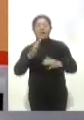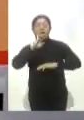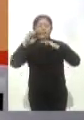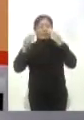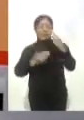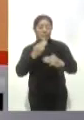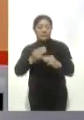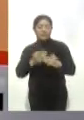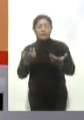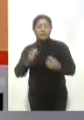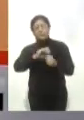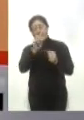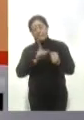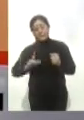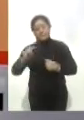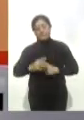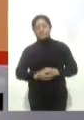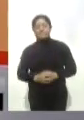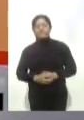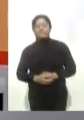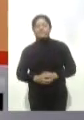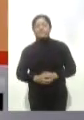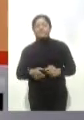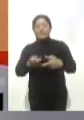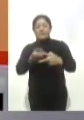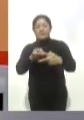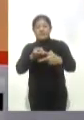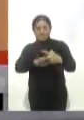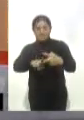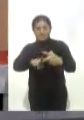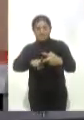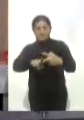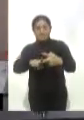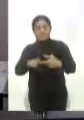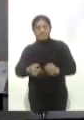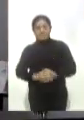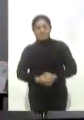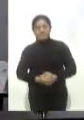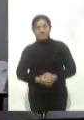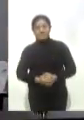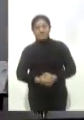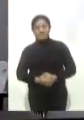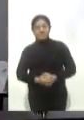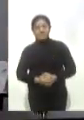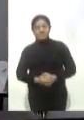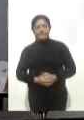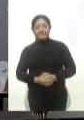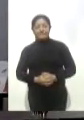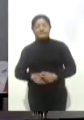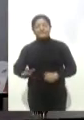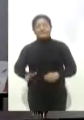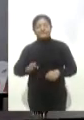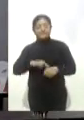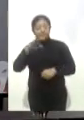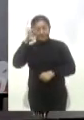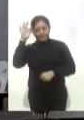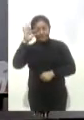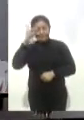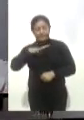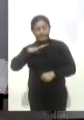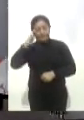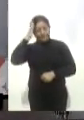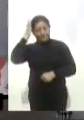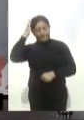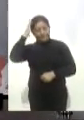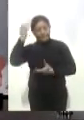el mundo y en nuestro país. Empezamos ya con la información de esta tarde. El gobernador Marco Mena encabezó la